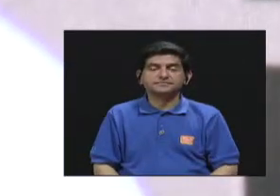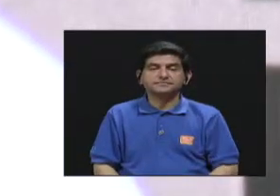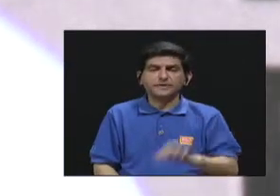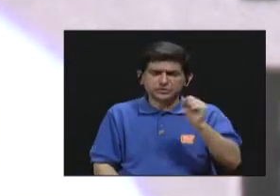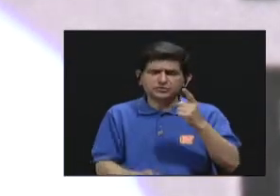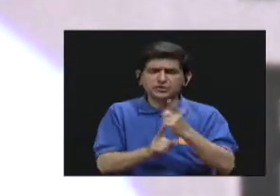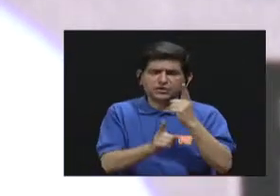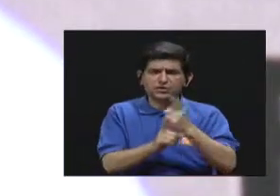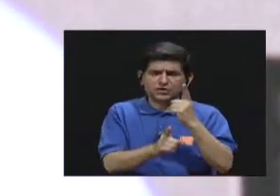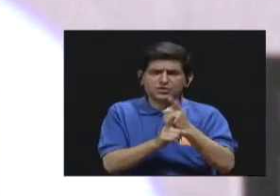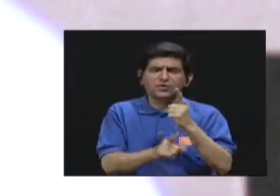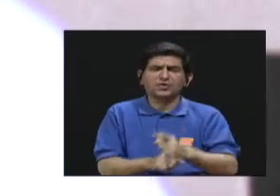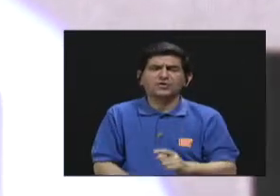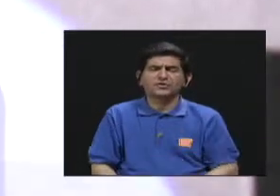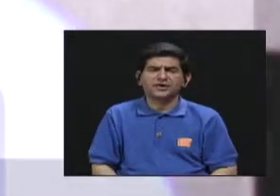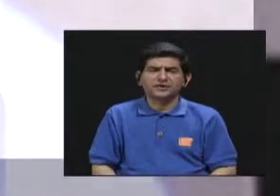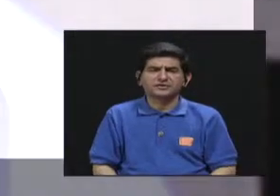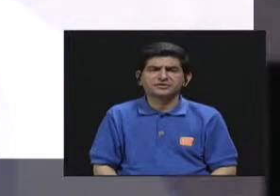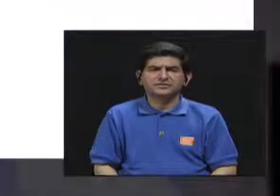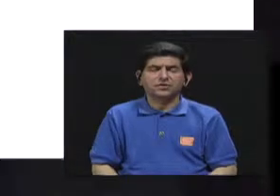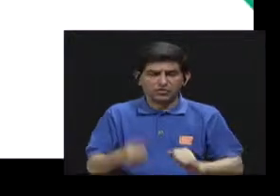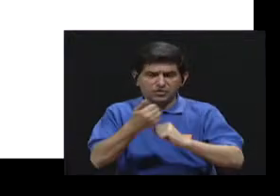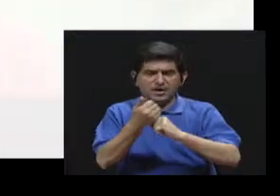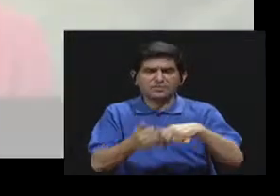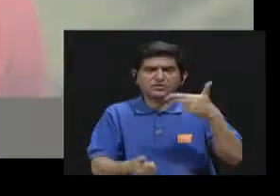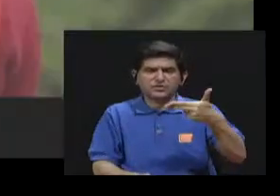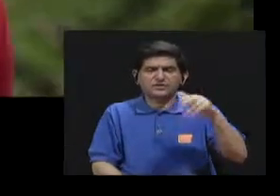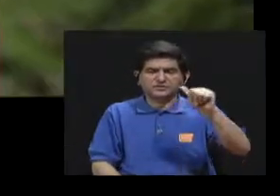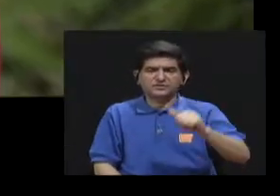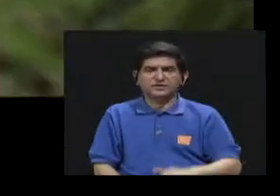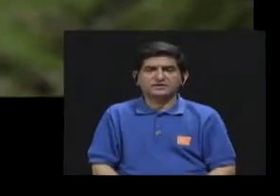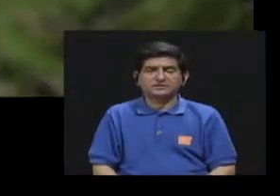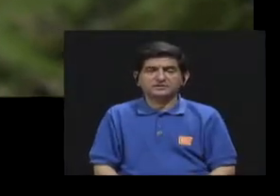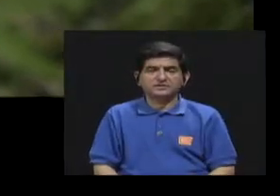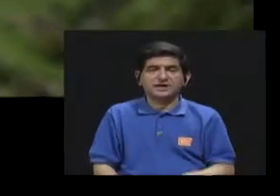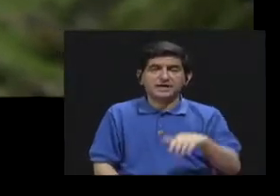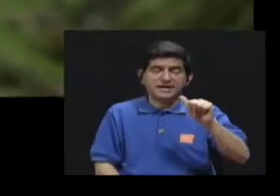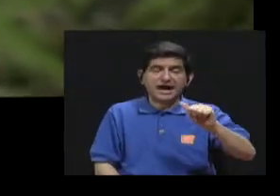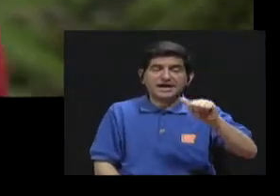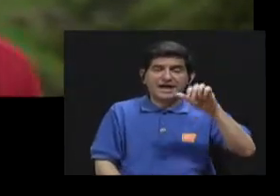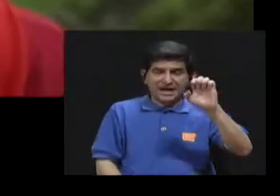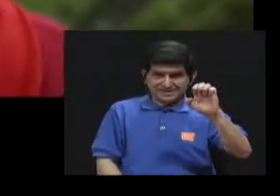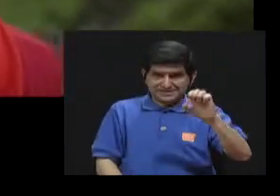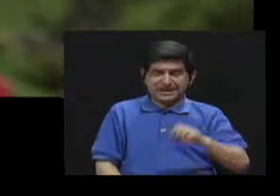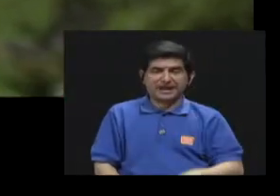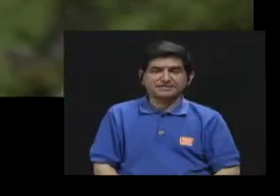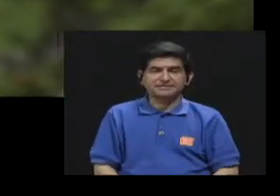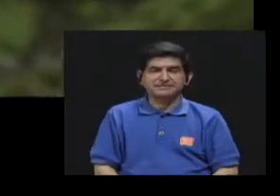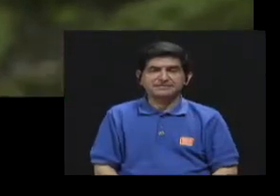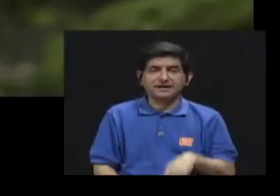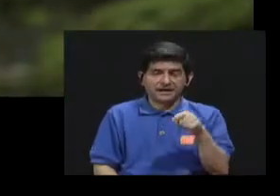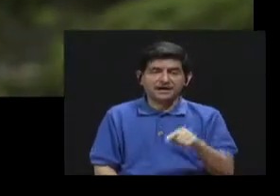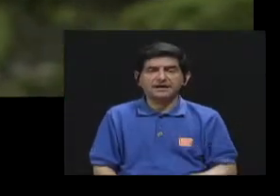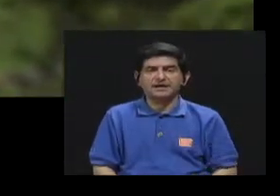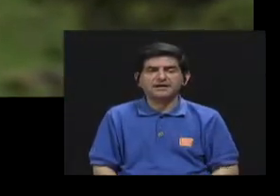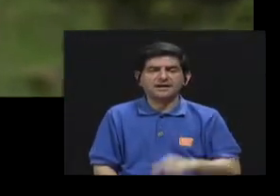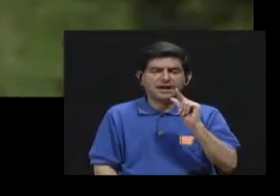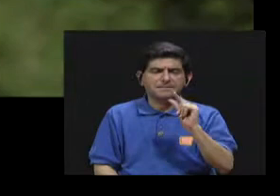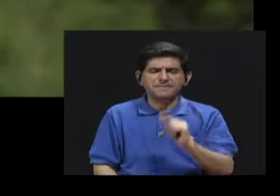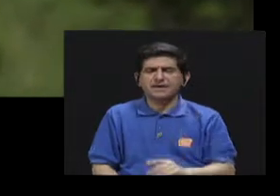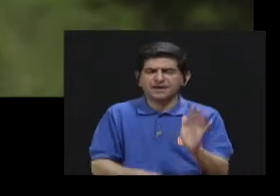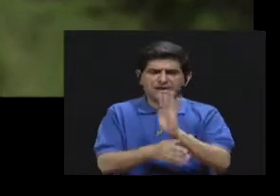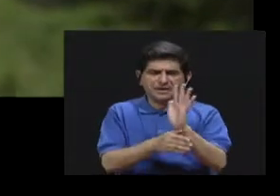Ciertamente. Con el respaldo de Chisco Arce. Claro. Y Ariel Escalante en... un cortometraje ficción,